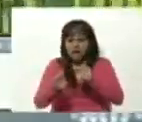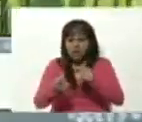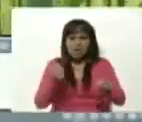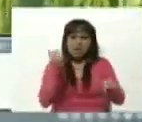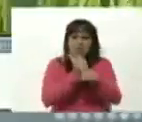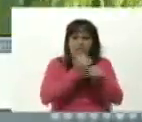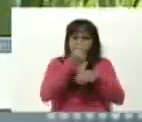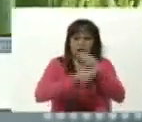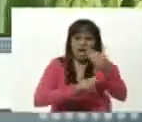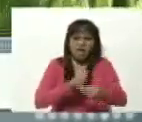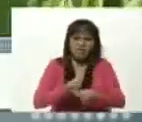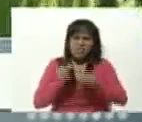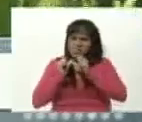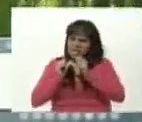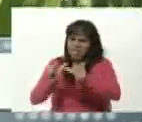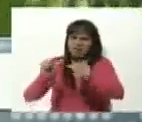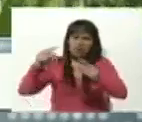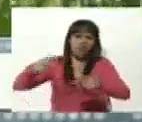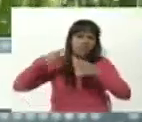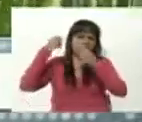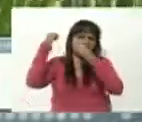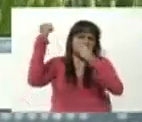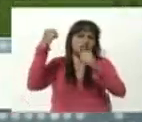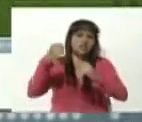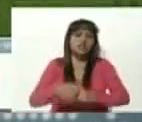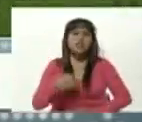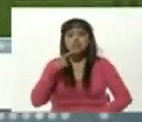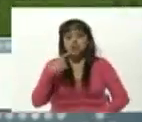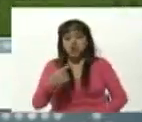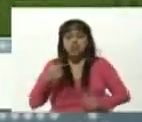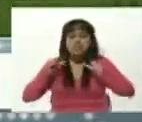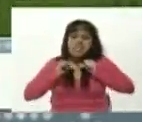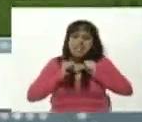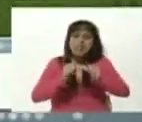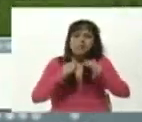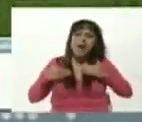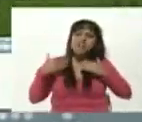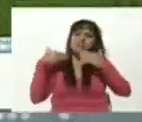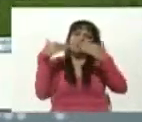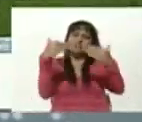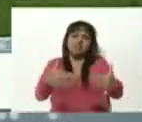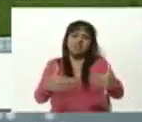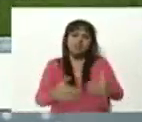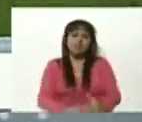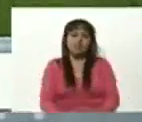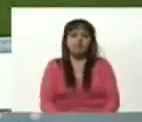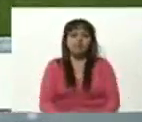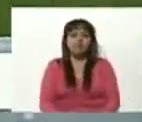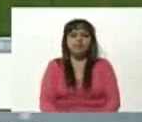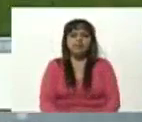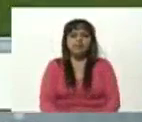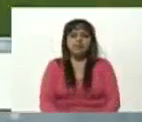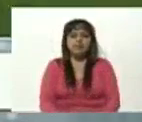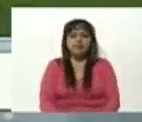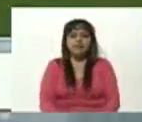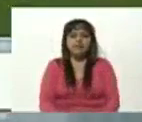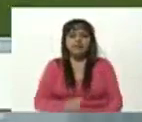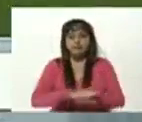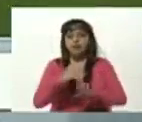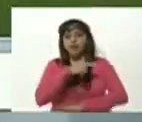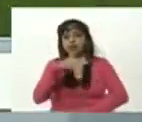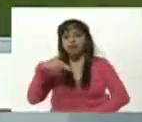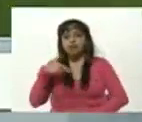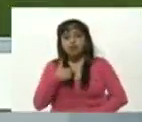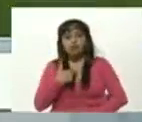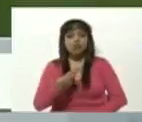producción seguiremos venciendo. Y yo digo, seguiremos avanzando. Porque nosotros somos